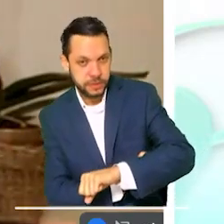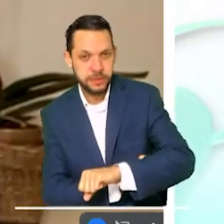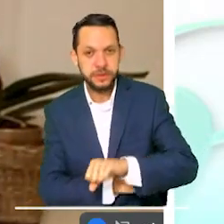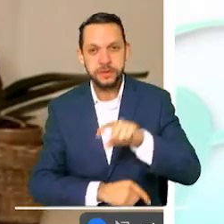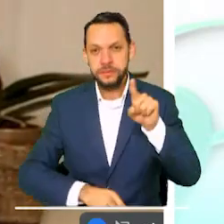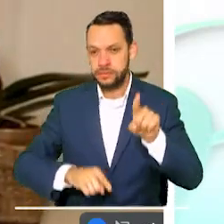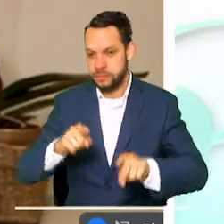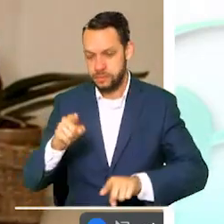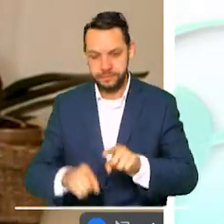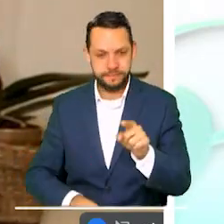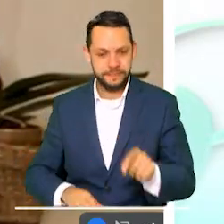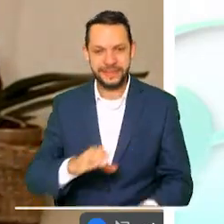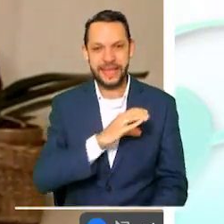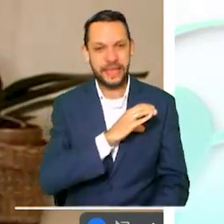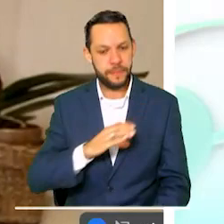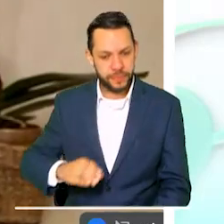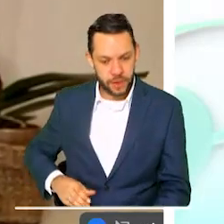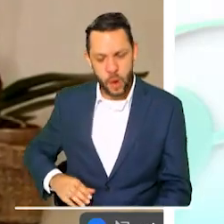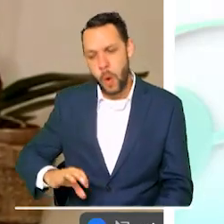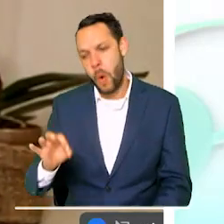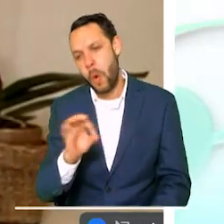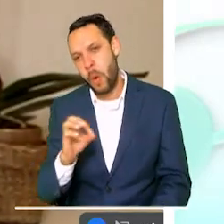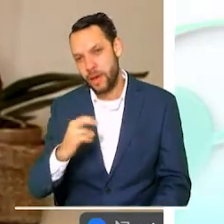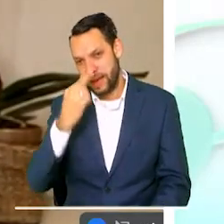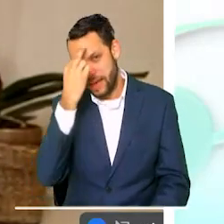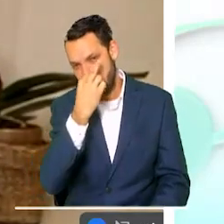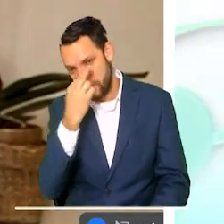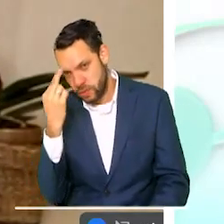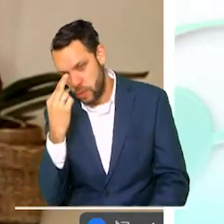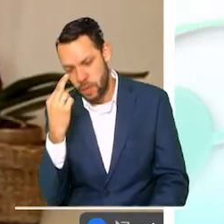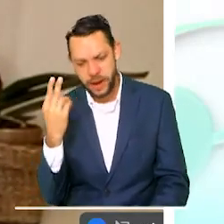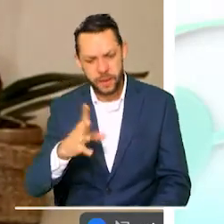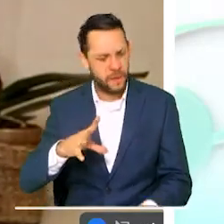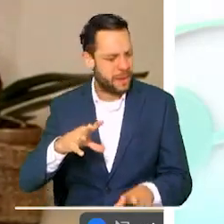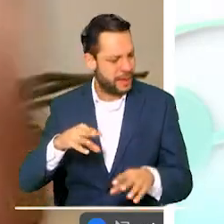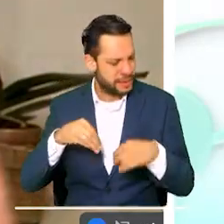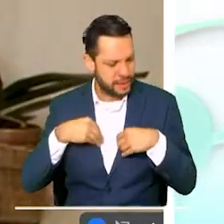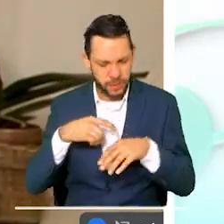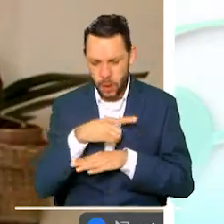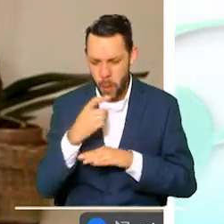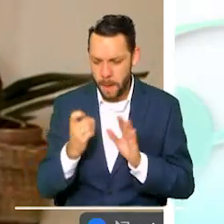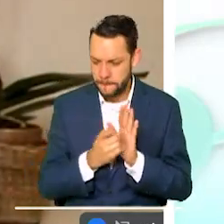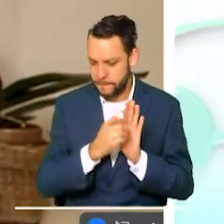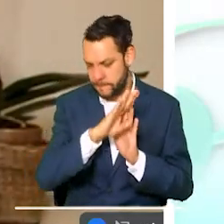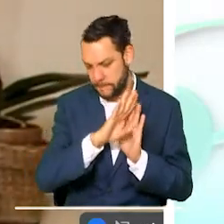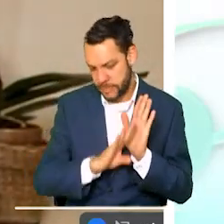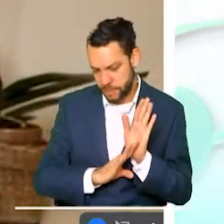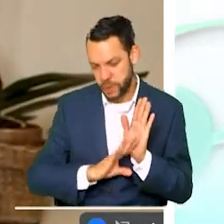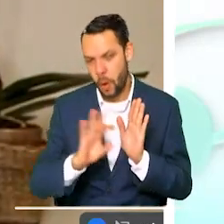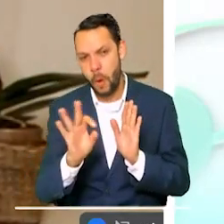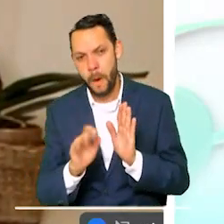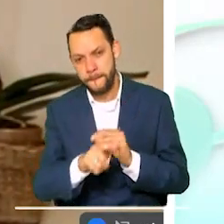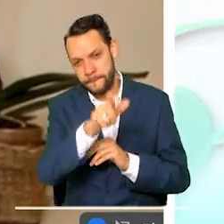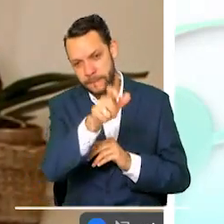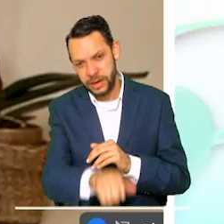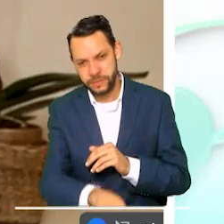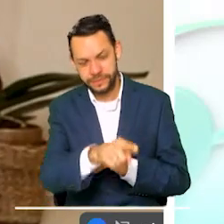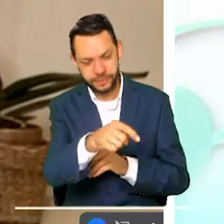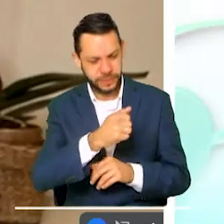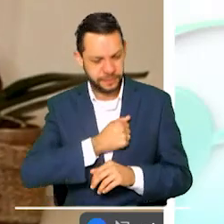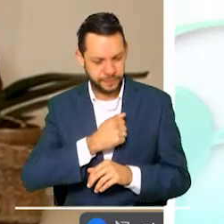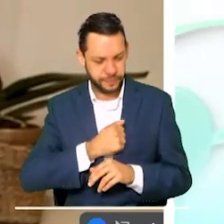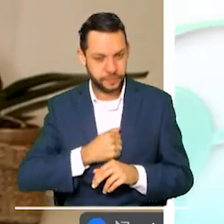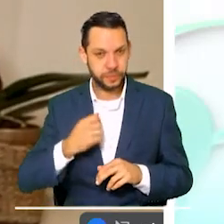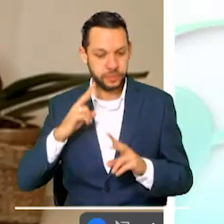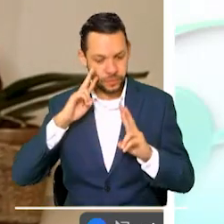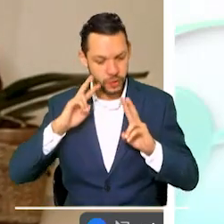más presente, el católico más pleno y con mayor aceptación, el agnóstico con más capacidad de ir hacia adentro.